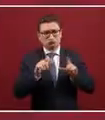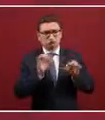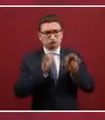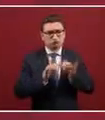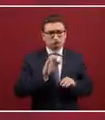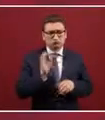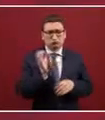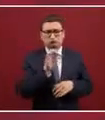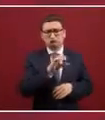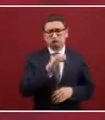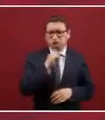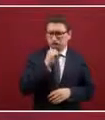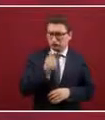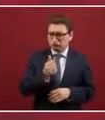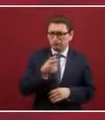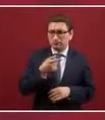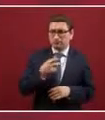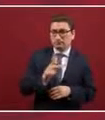también tienen